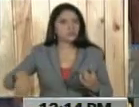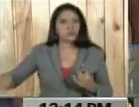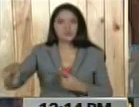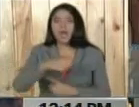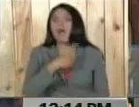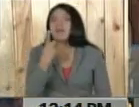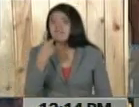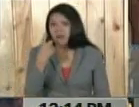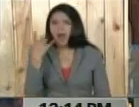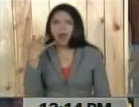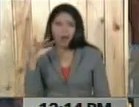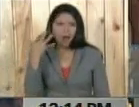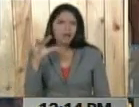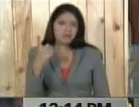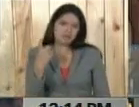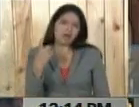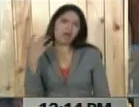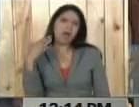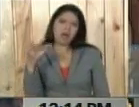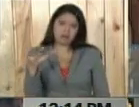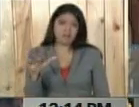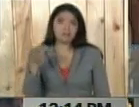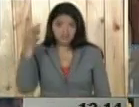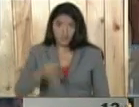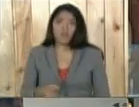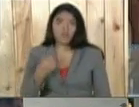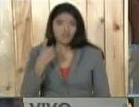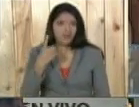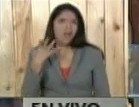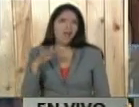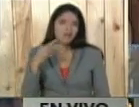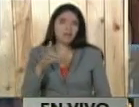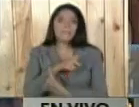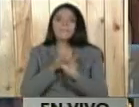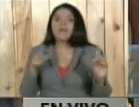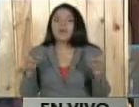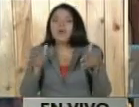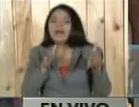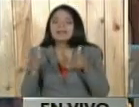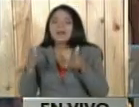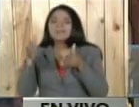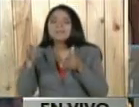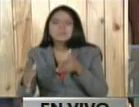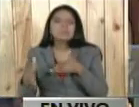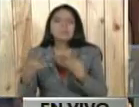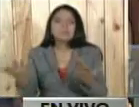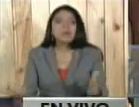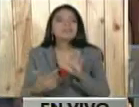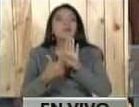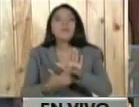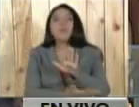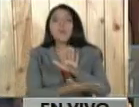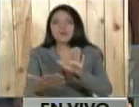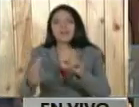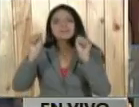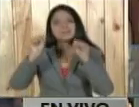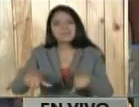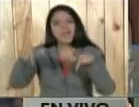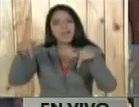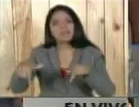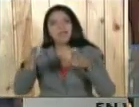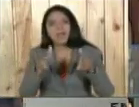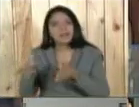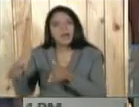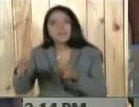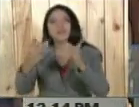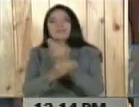Falta mucho por hacer, seguro. Pero el camino andado demuestra que es el camino. Este es el camino, el de